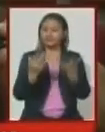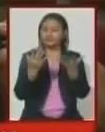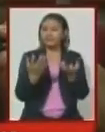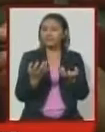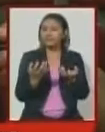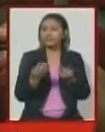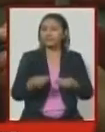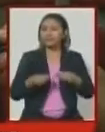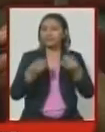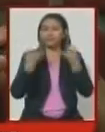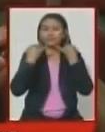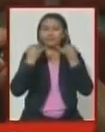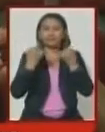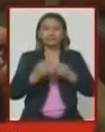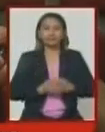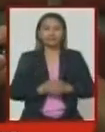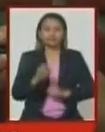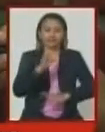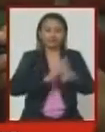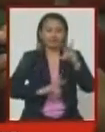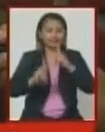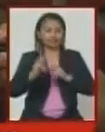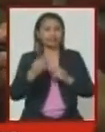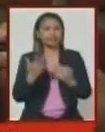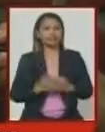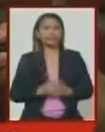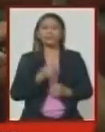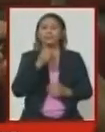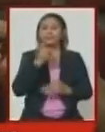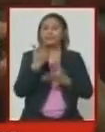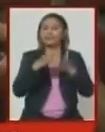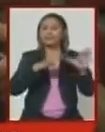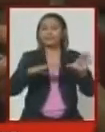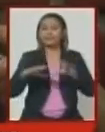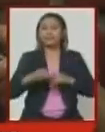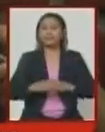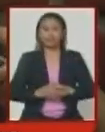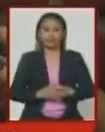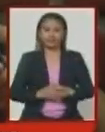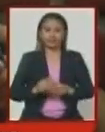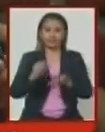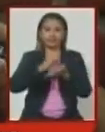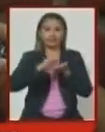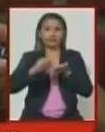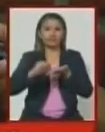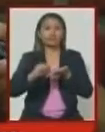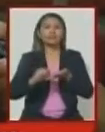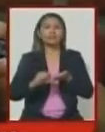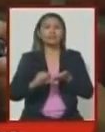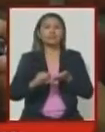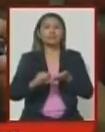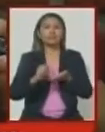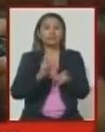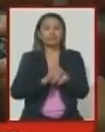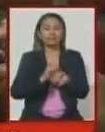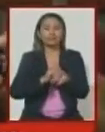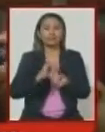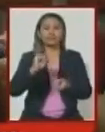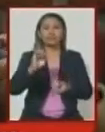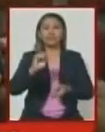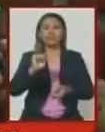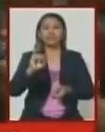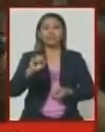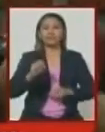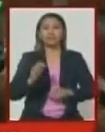Queremos dar conocimiento a la población que la que hizo la cirugía ha sido la doctora